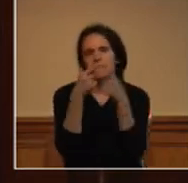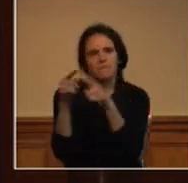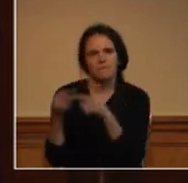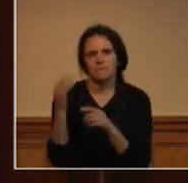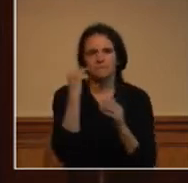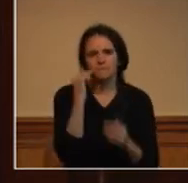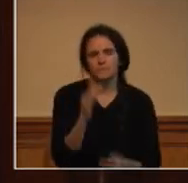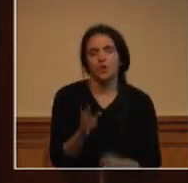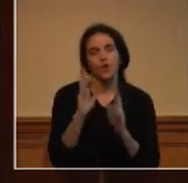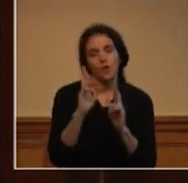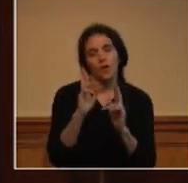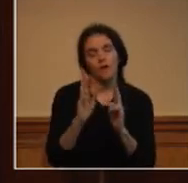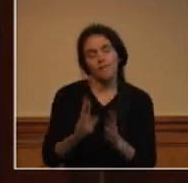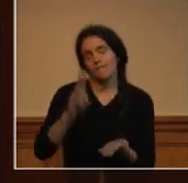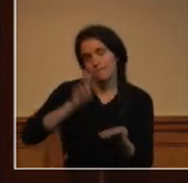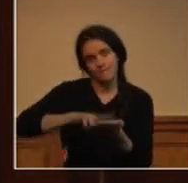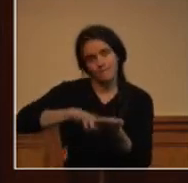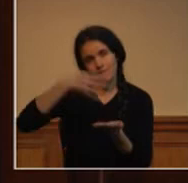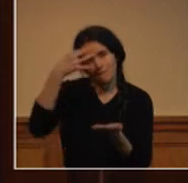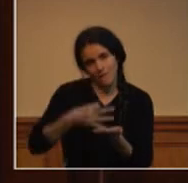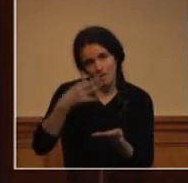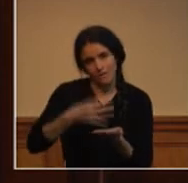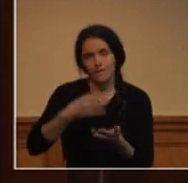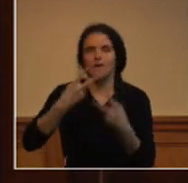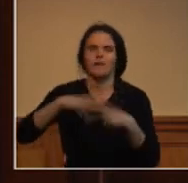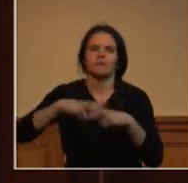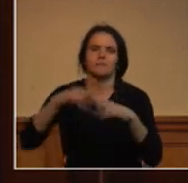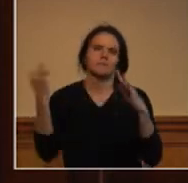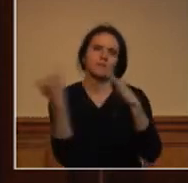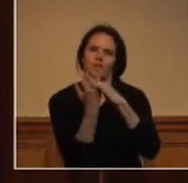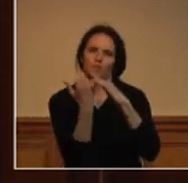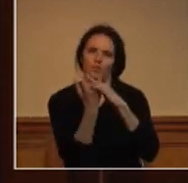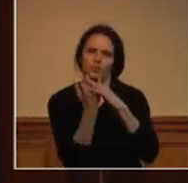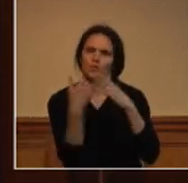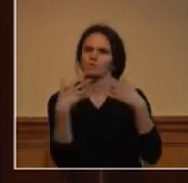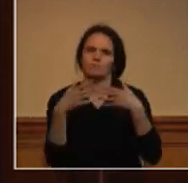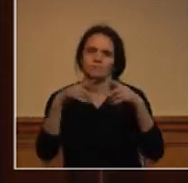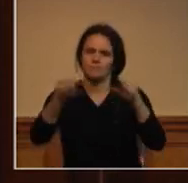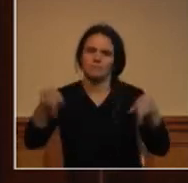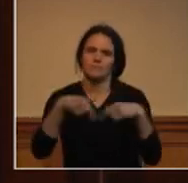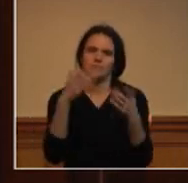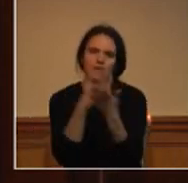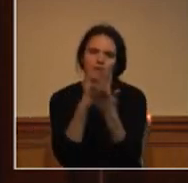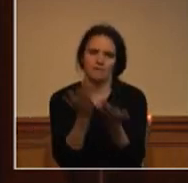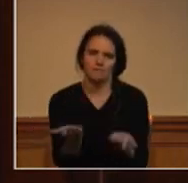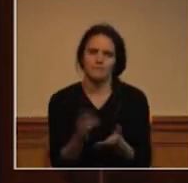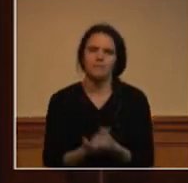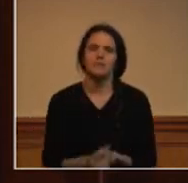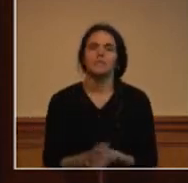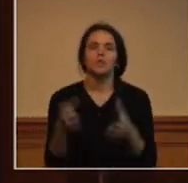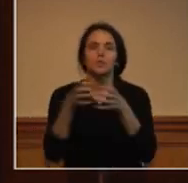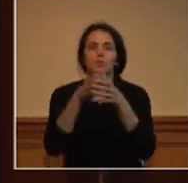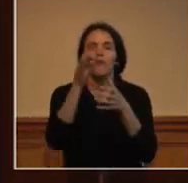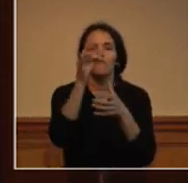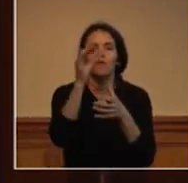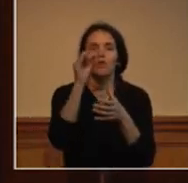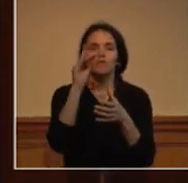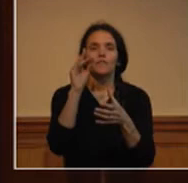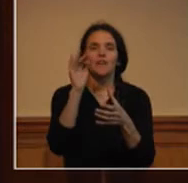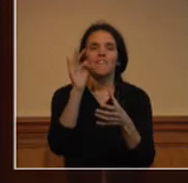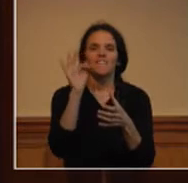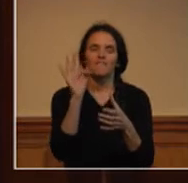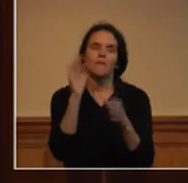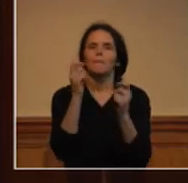sea realmente una herramienta de inclusión en el aula. El equipo FONDEF es un equipo de